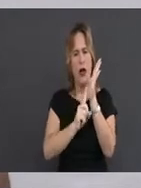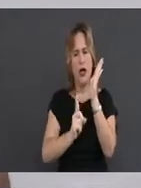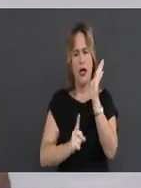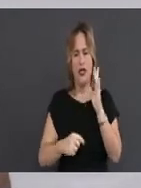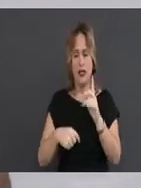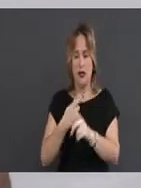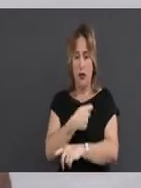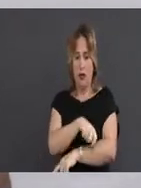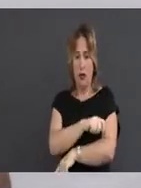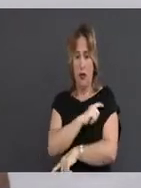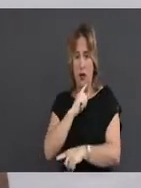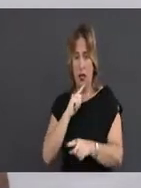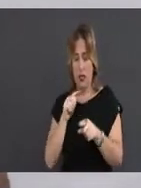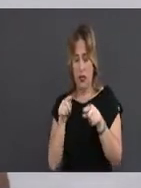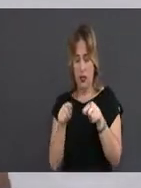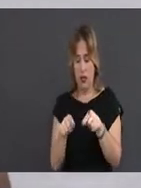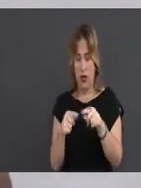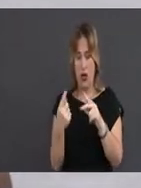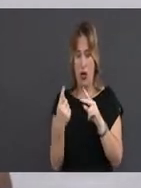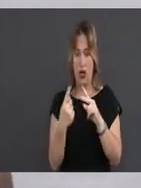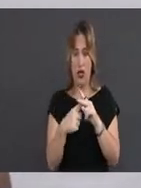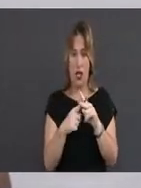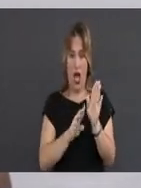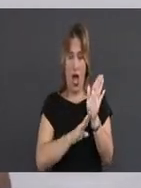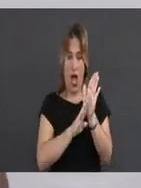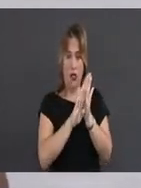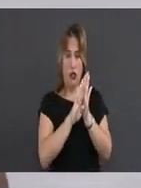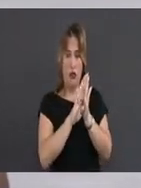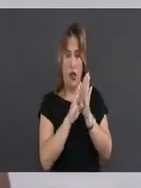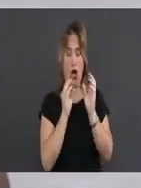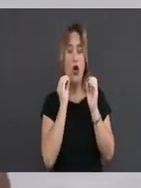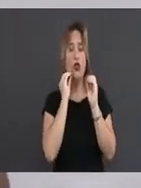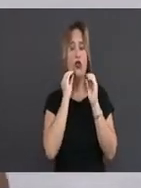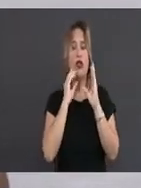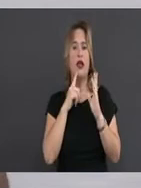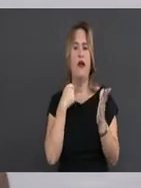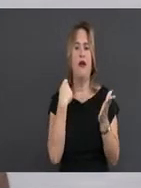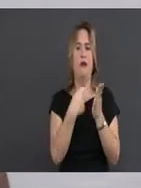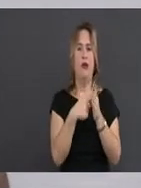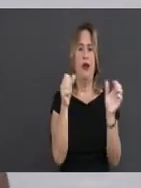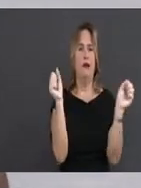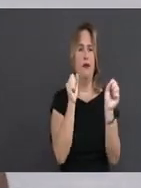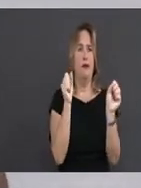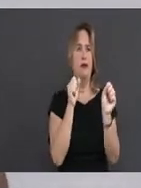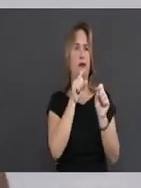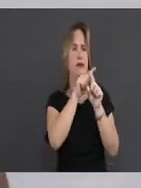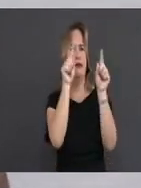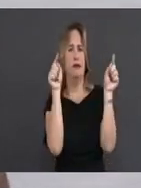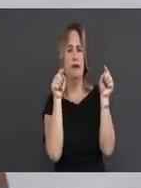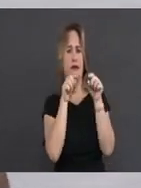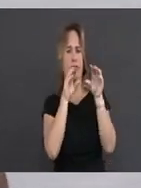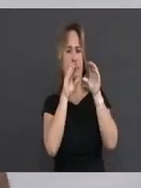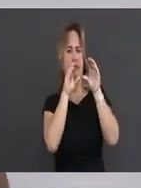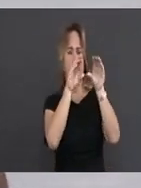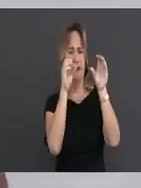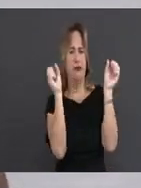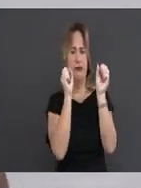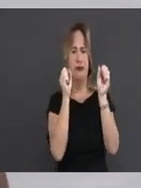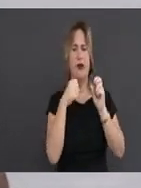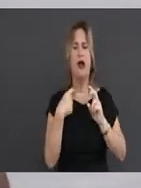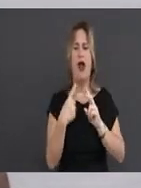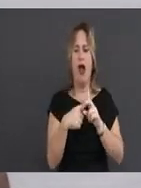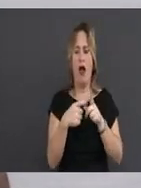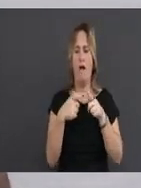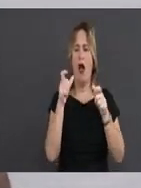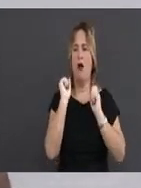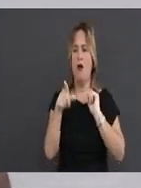por el nivel de... ha subido el nivel de vida, la adquisición de los equipos de clima, y ha